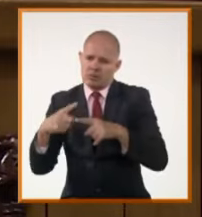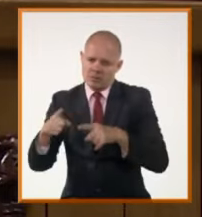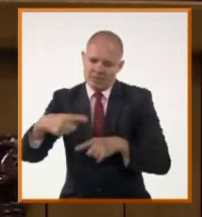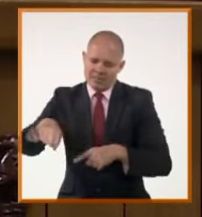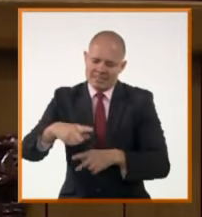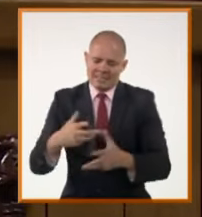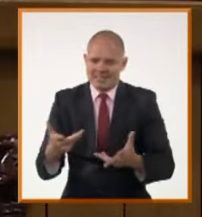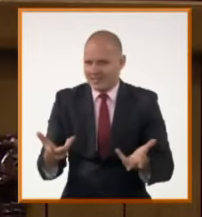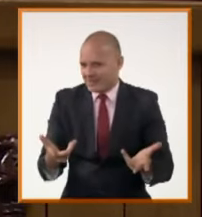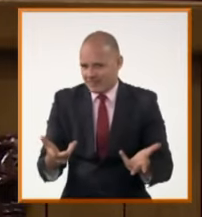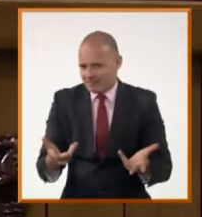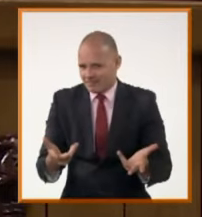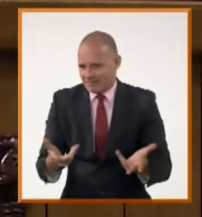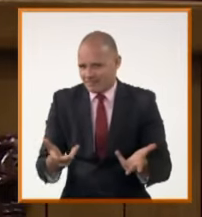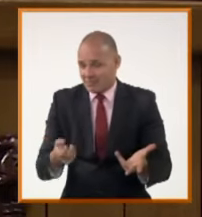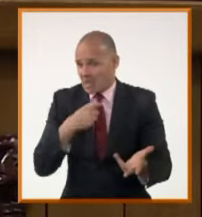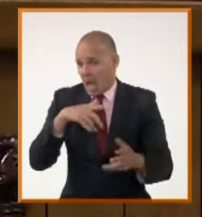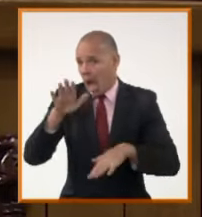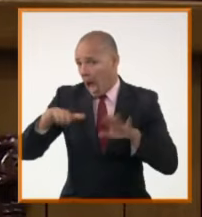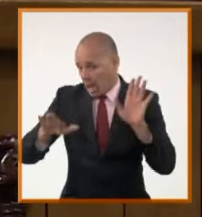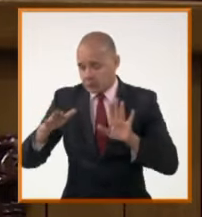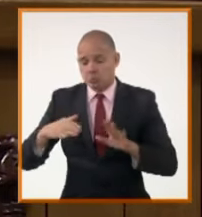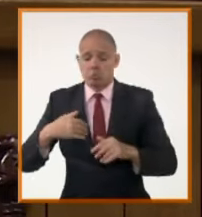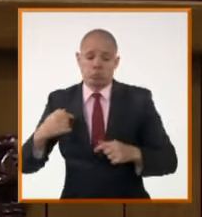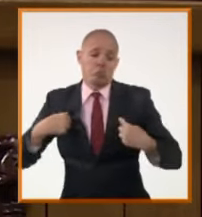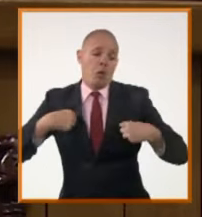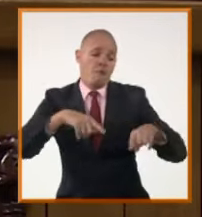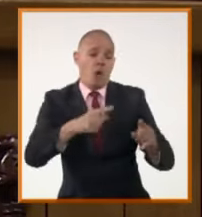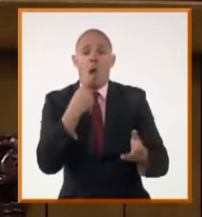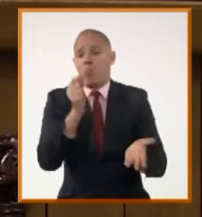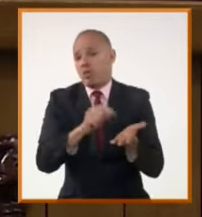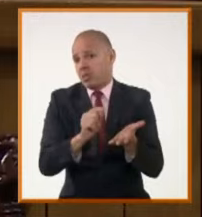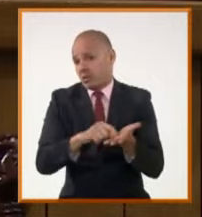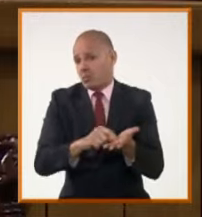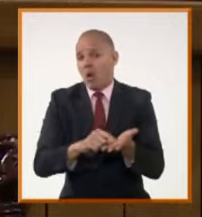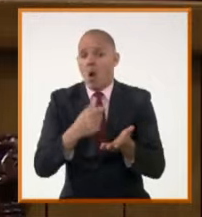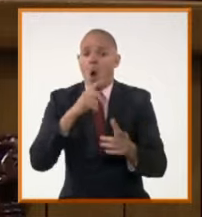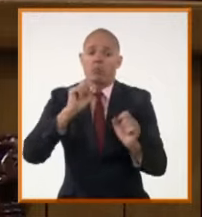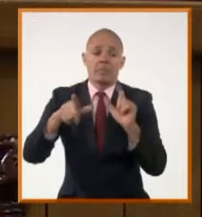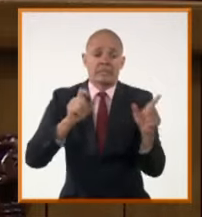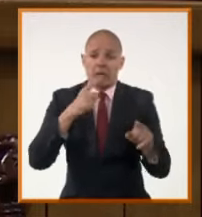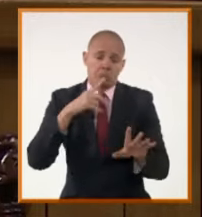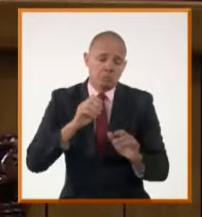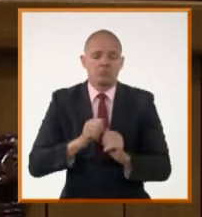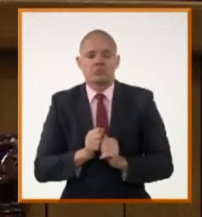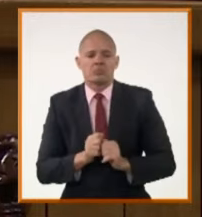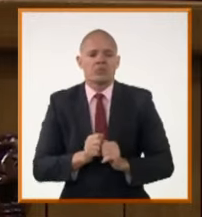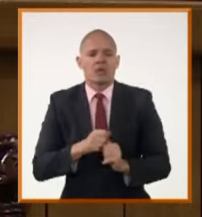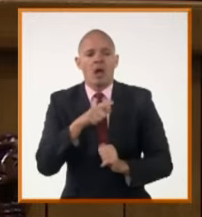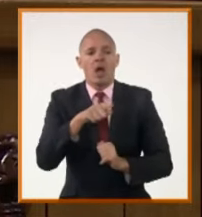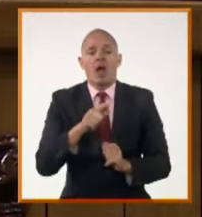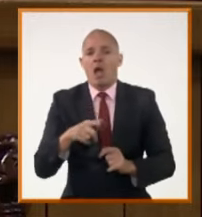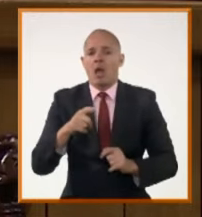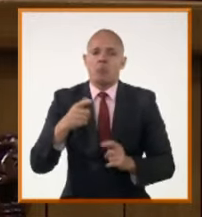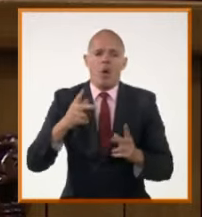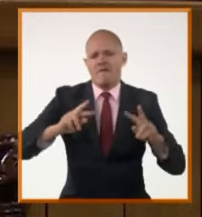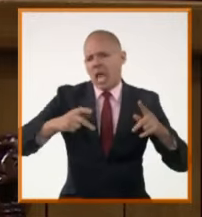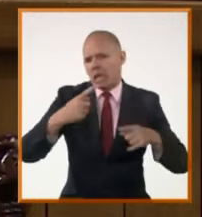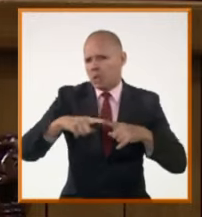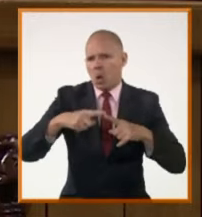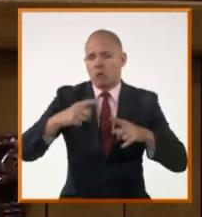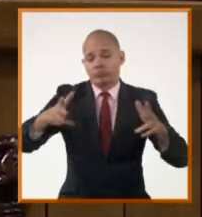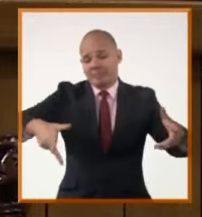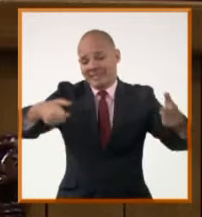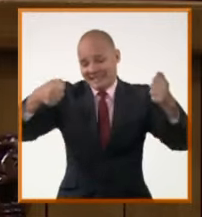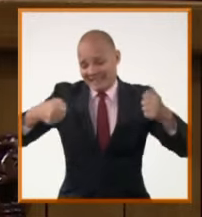por el agromercado, no me quieren cobrar, ni por un código QR, ni por la tarjeta, me piden efectivo. Nosotros tenemos que resolver